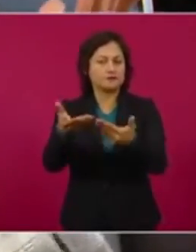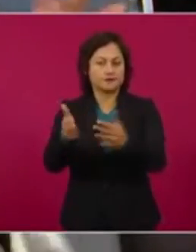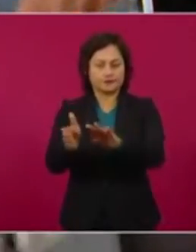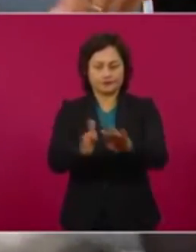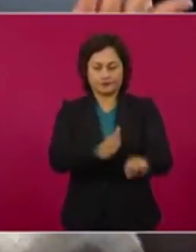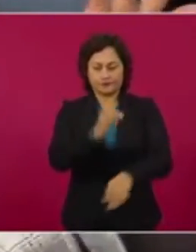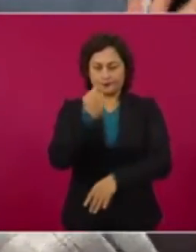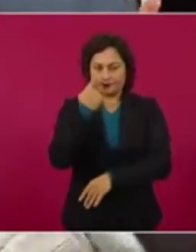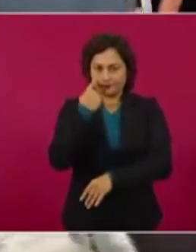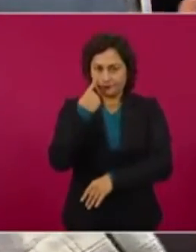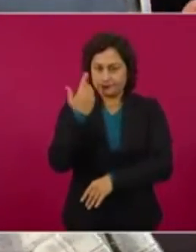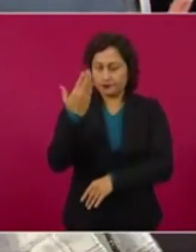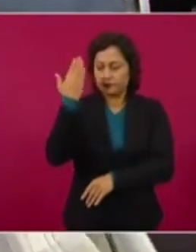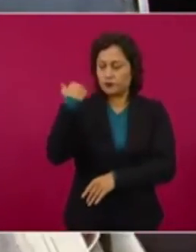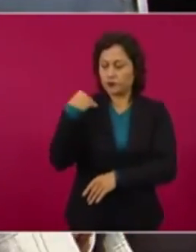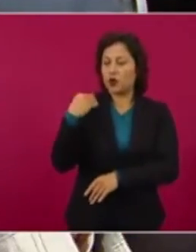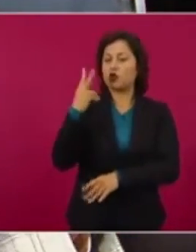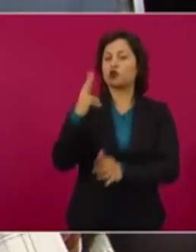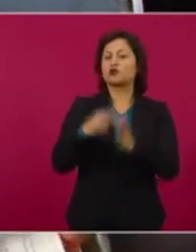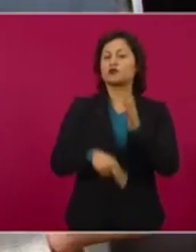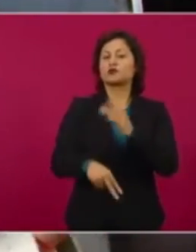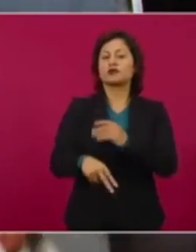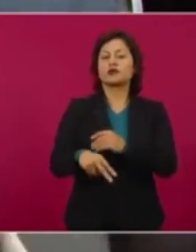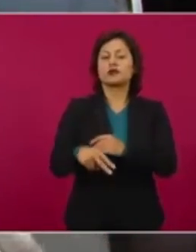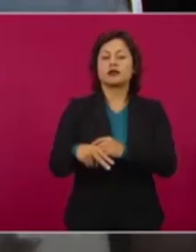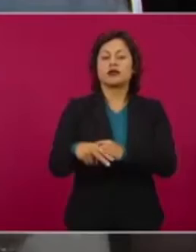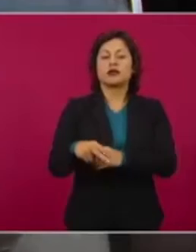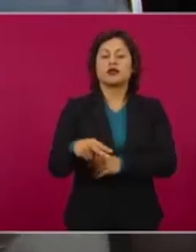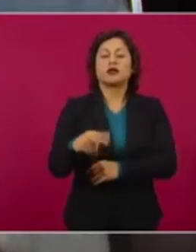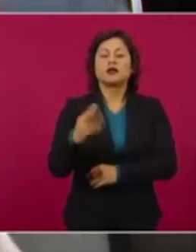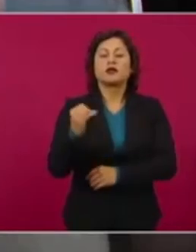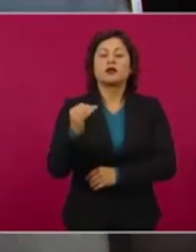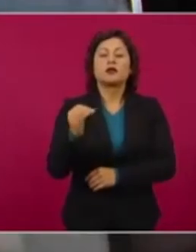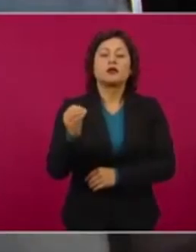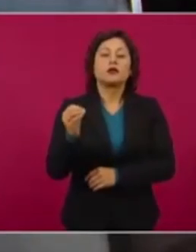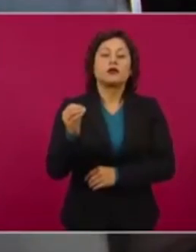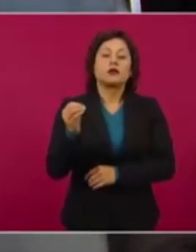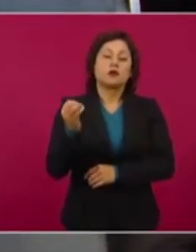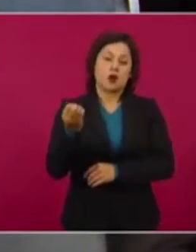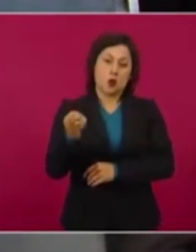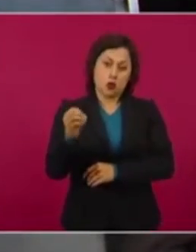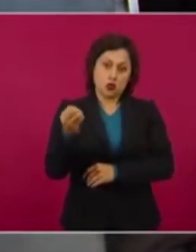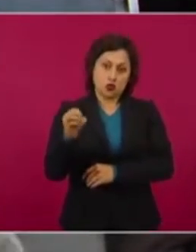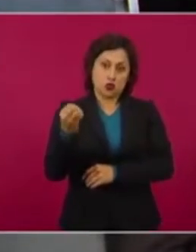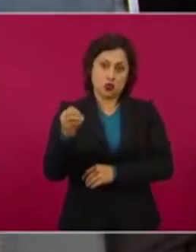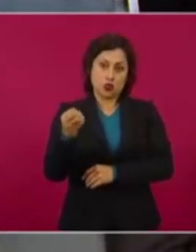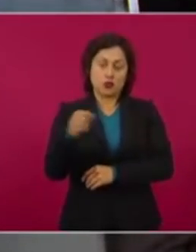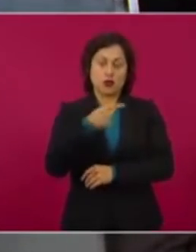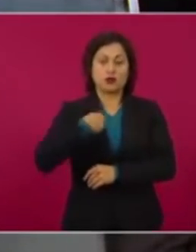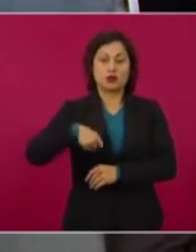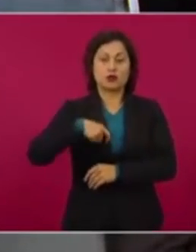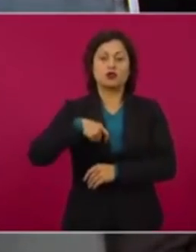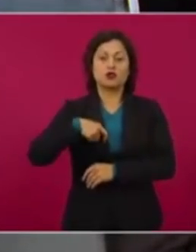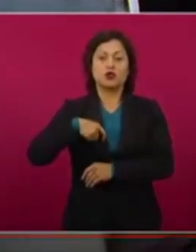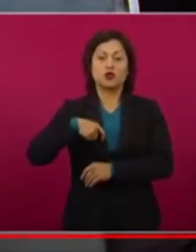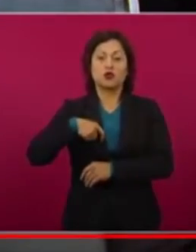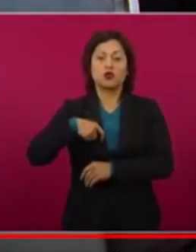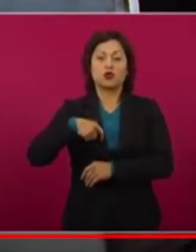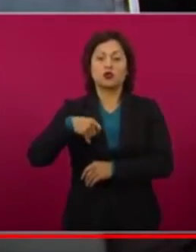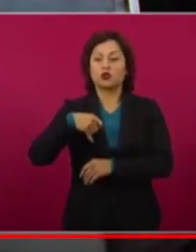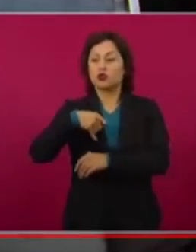estábamos, si mal no recuerdo, saliendo del Istmo, cuando usted abrió su